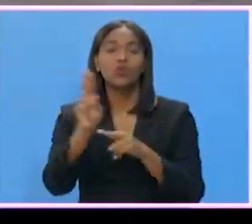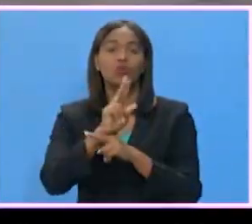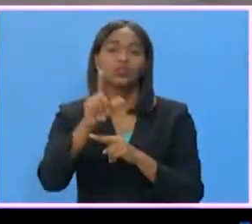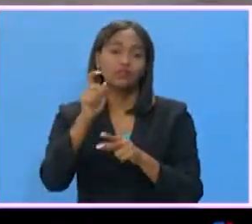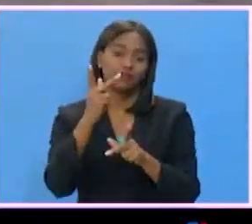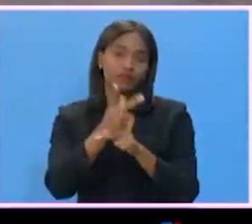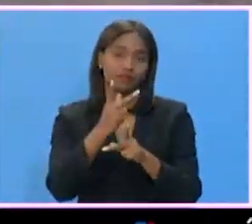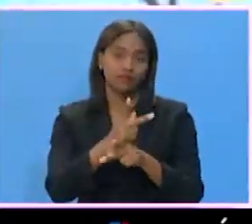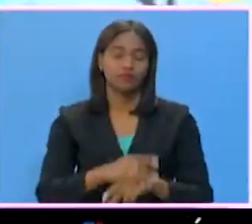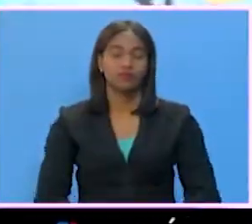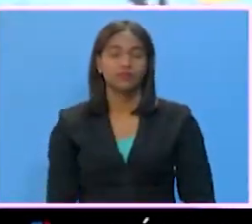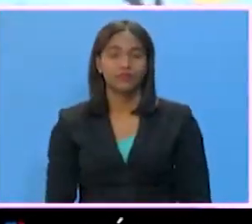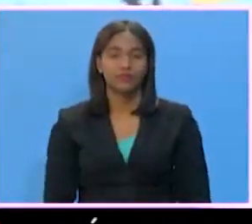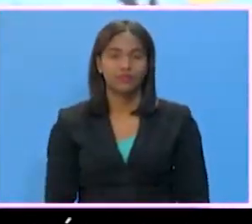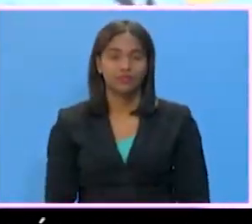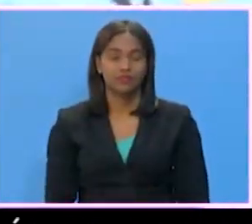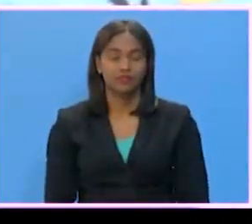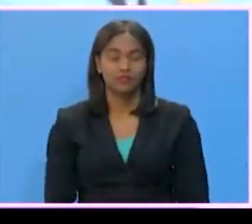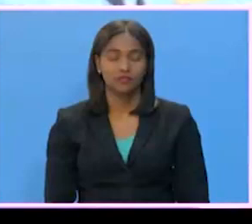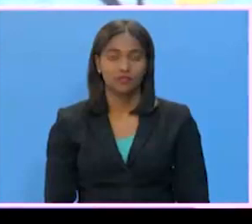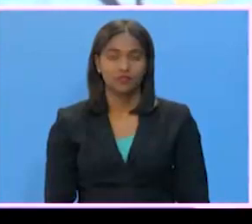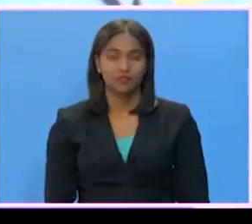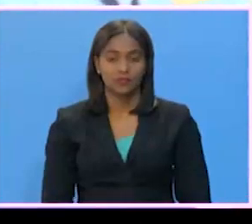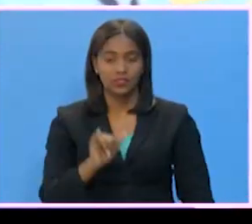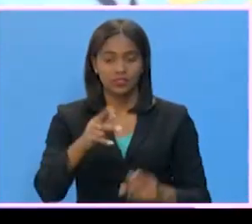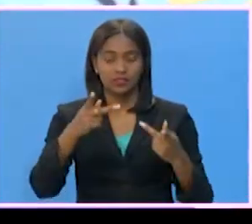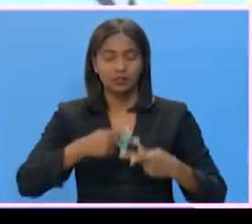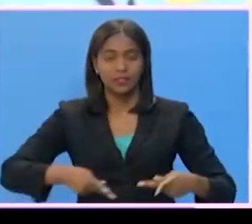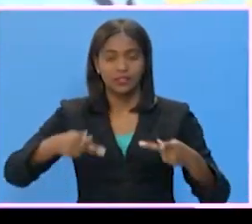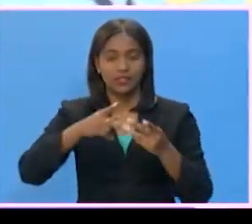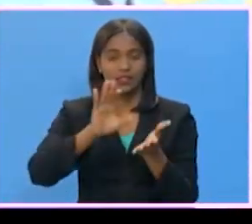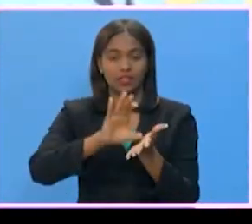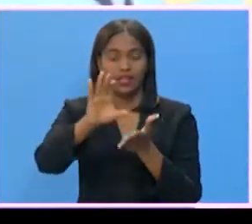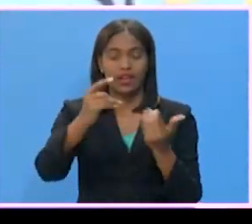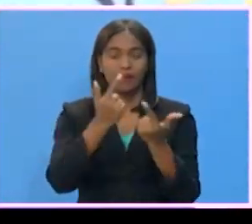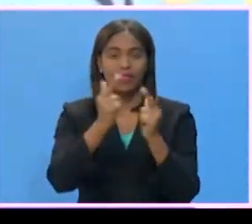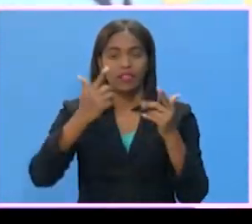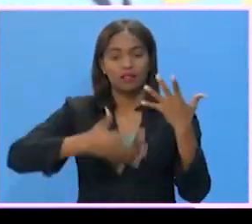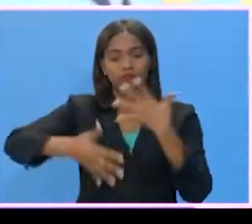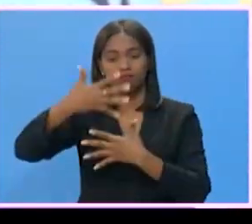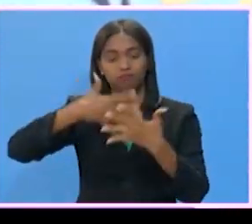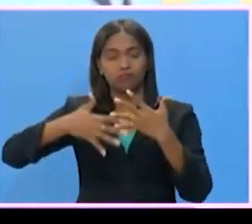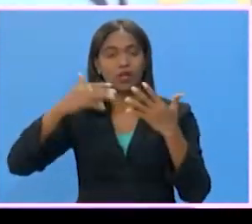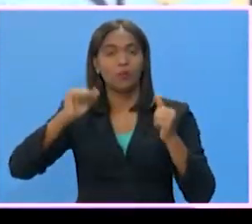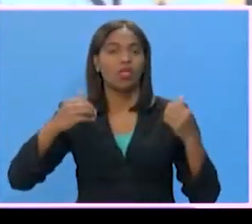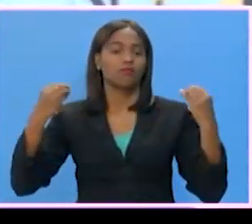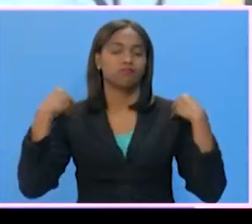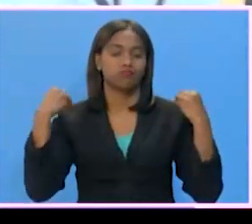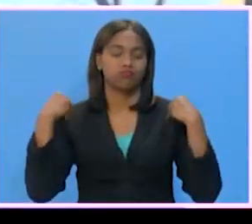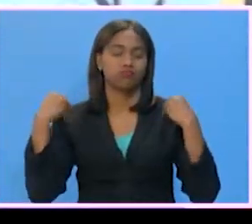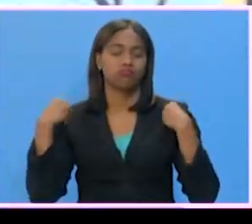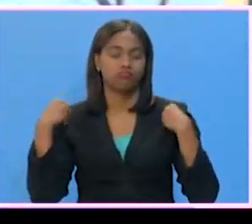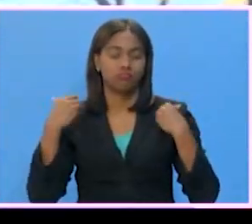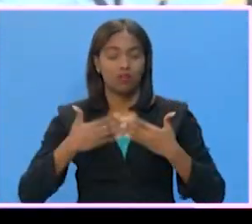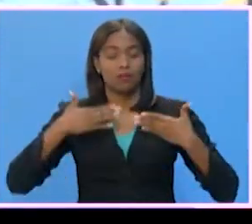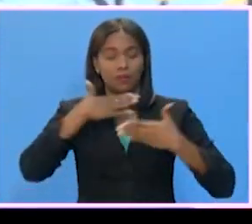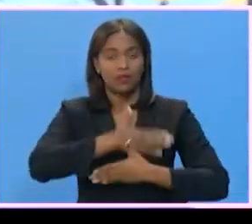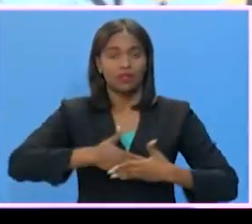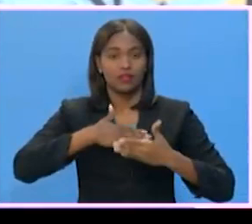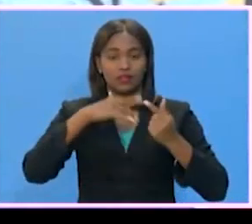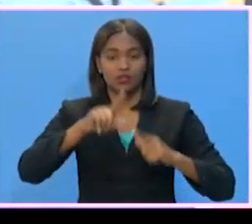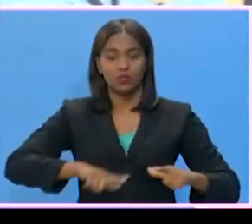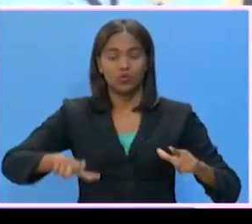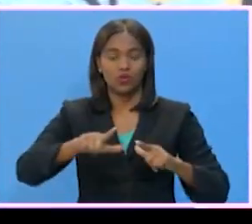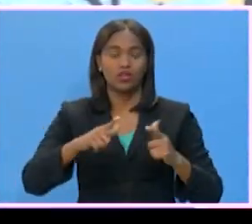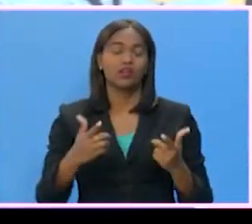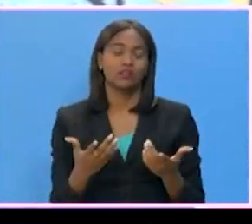cuidarlo. Un parque que nos proporciona la libertad de recrearnos y ejercitarnos, disfrutando de un espacio